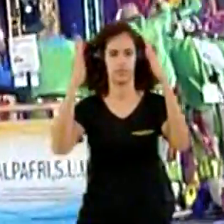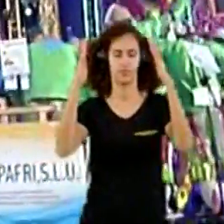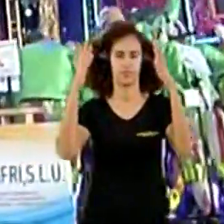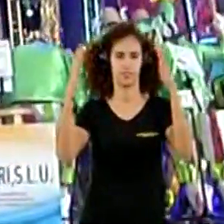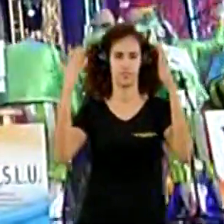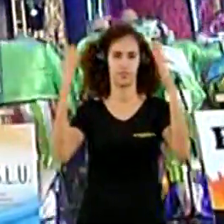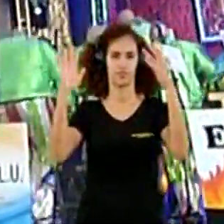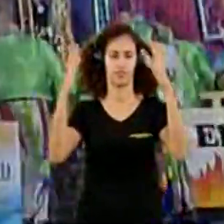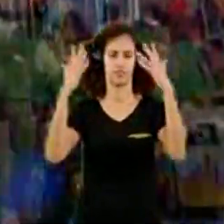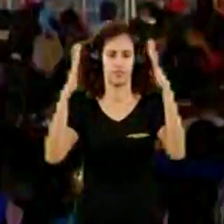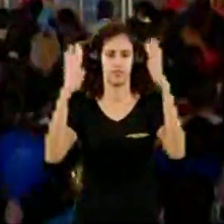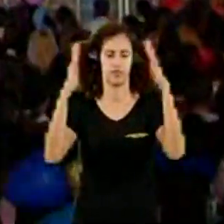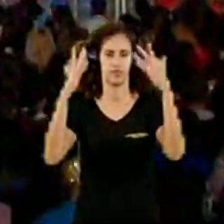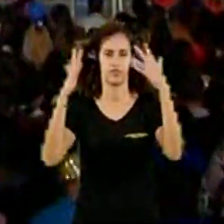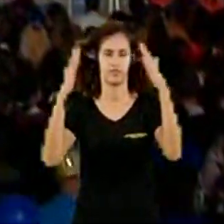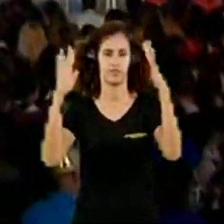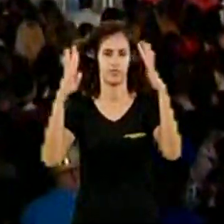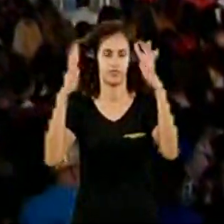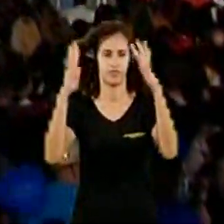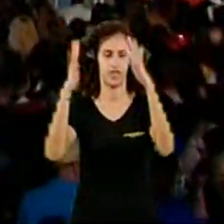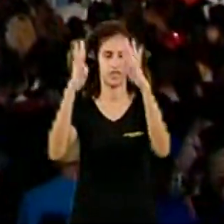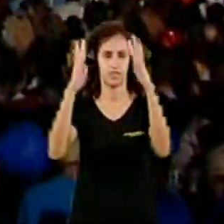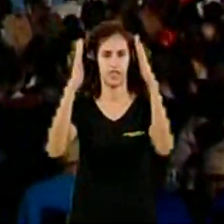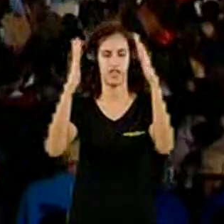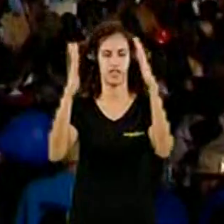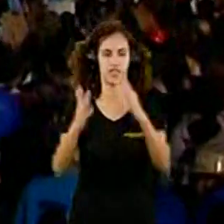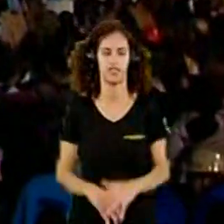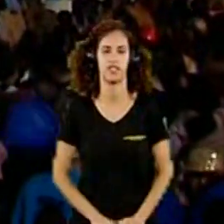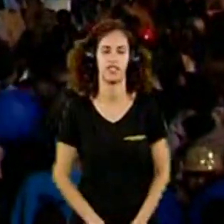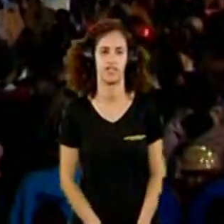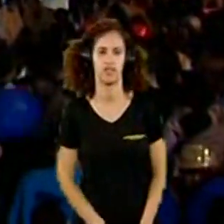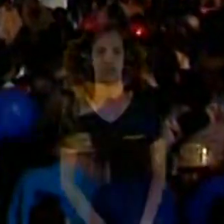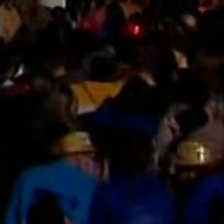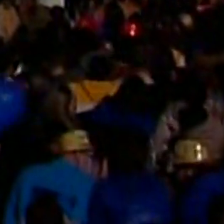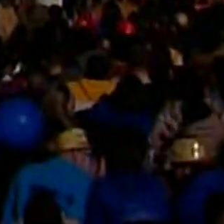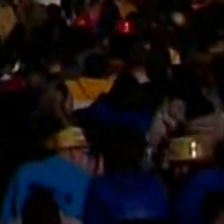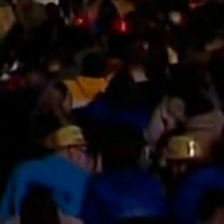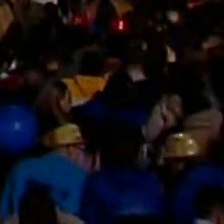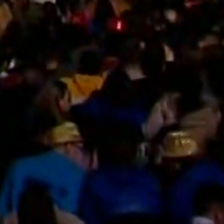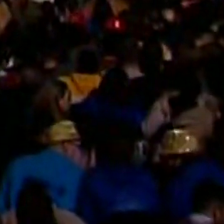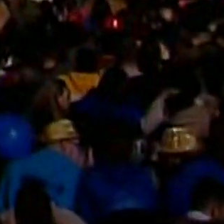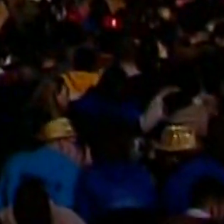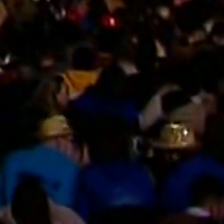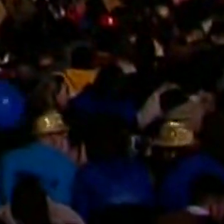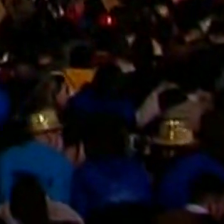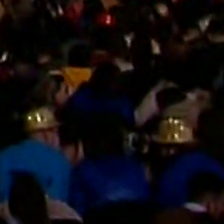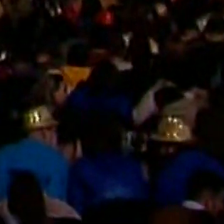los Chacho Tú, además con recadito incluso para esta casa, pero a mí me preocuparía mucho que cuando hay un incendio forestal